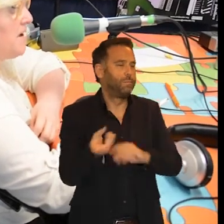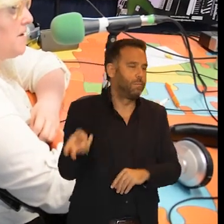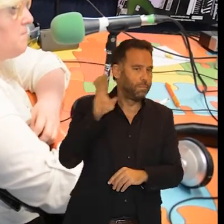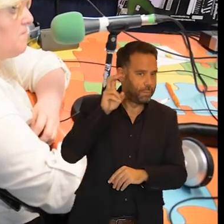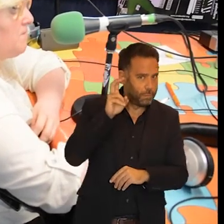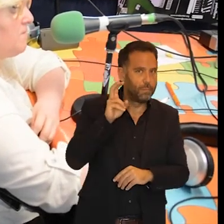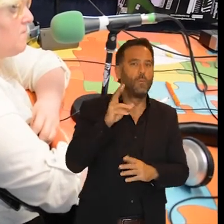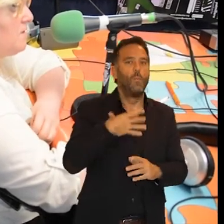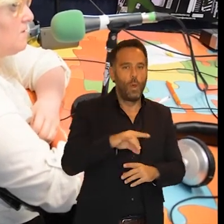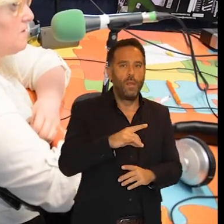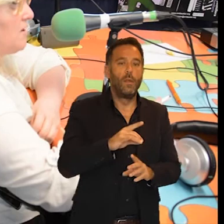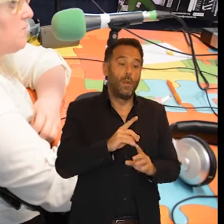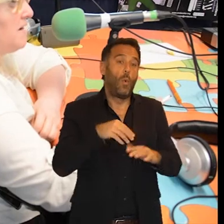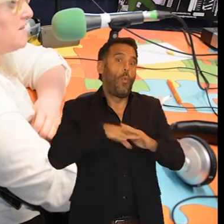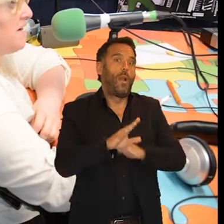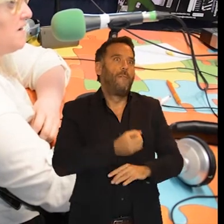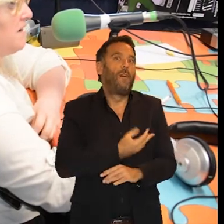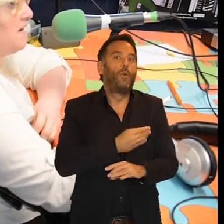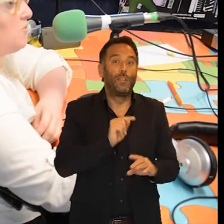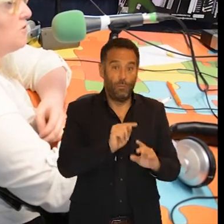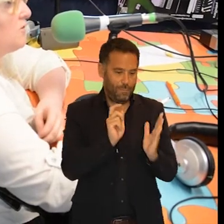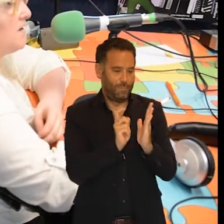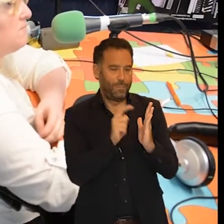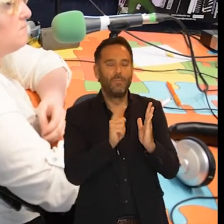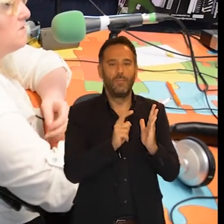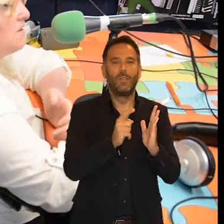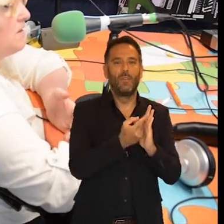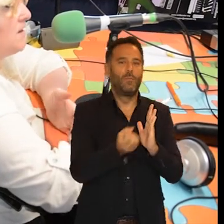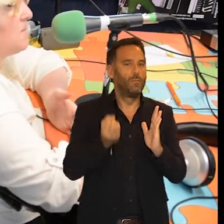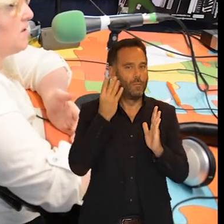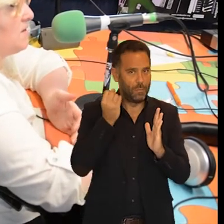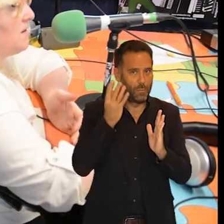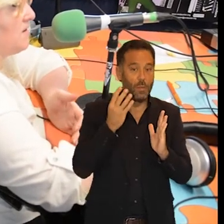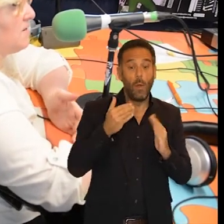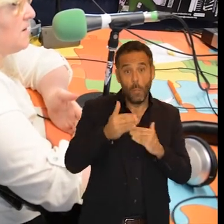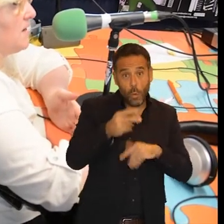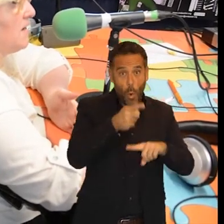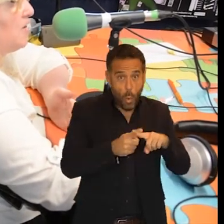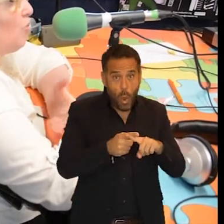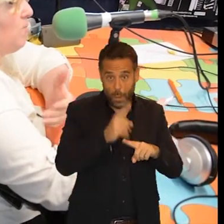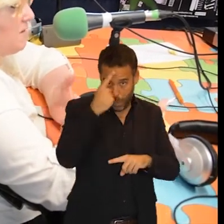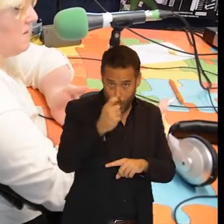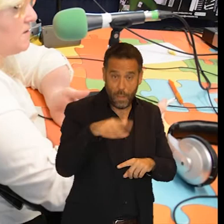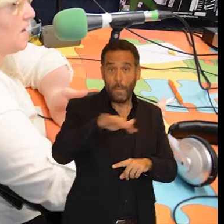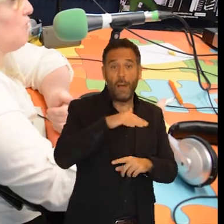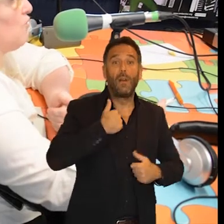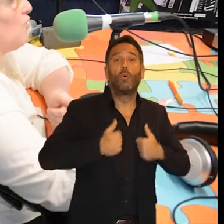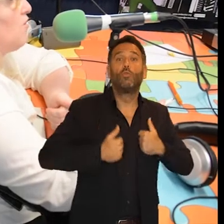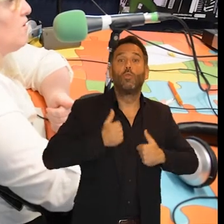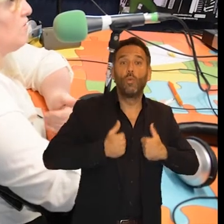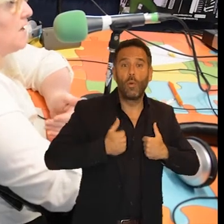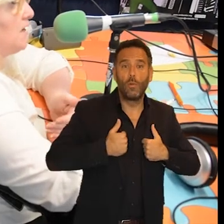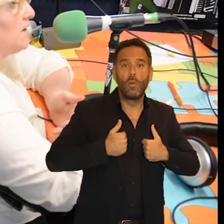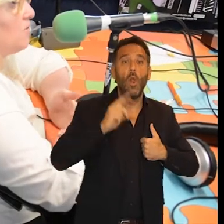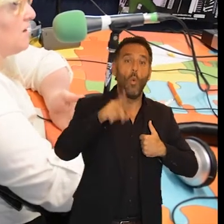el próximo domingo. Nos tienen. Volvemos, nos vemos, bueno, el próximo jueves en directo en la Plaza de la Constitución y